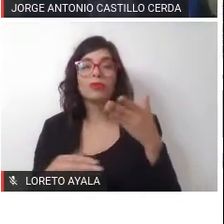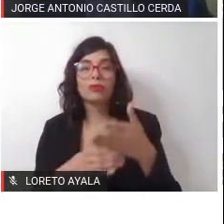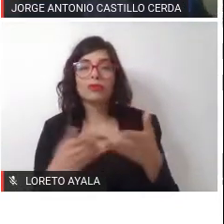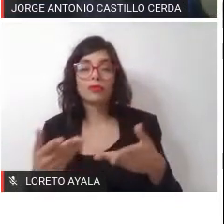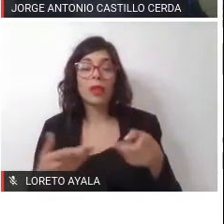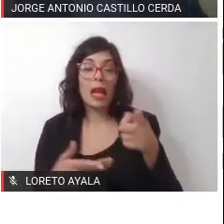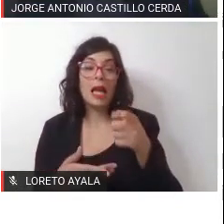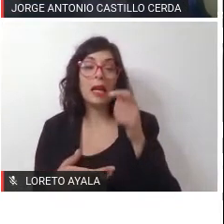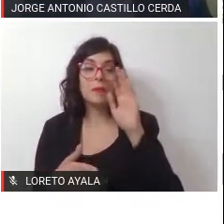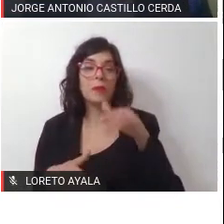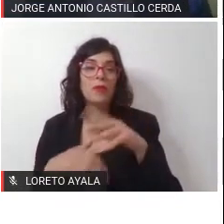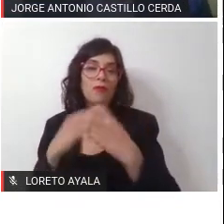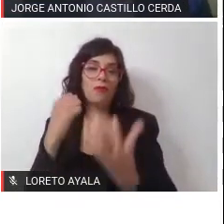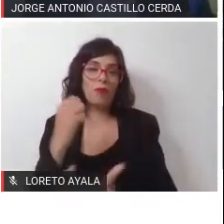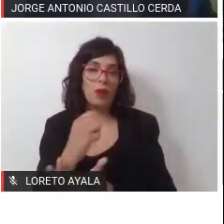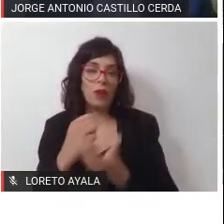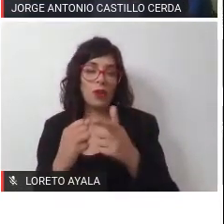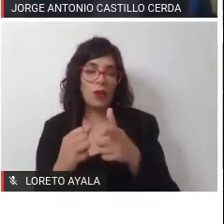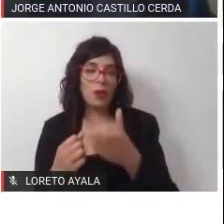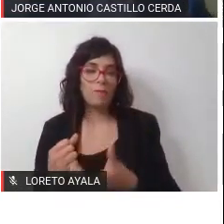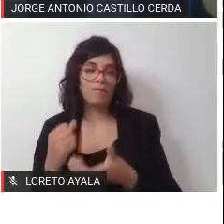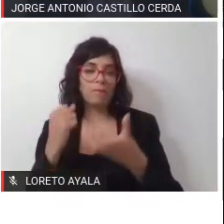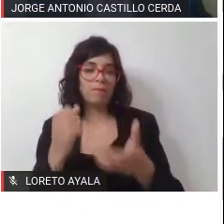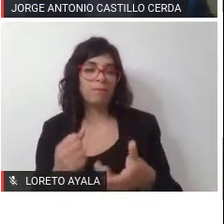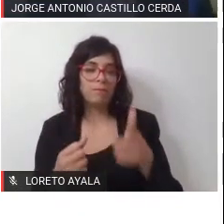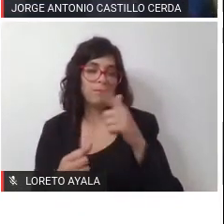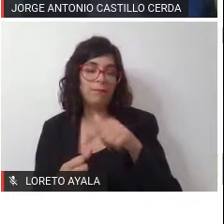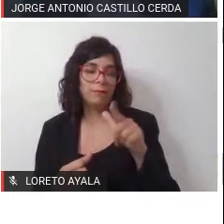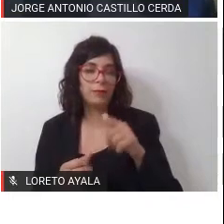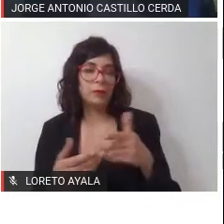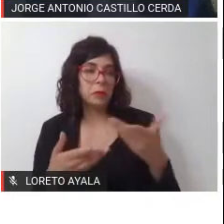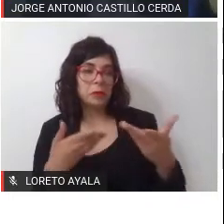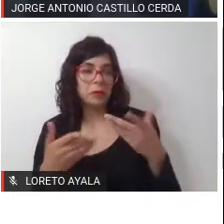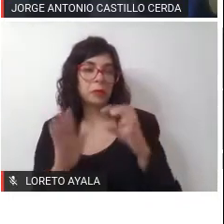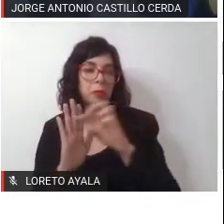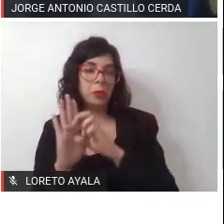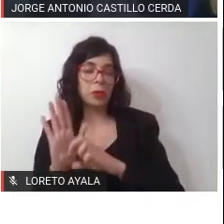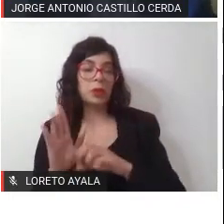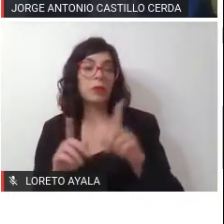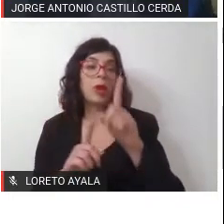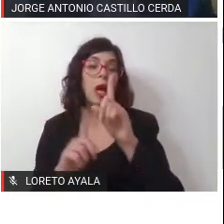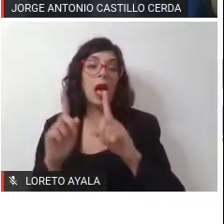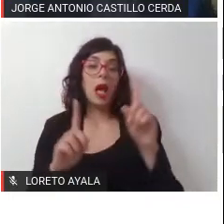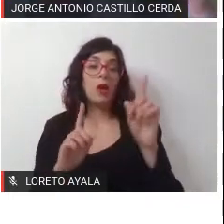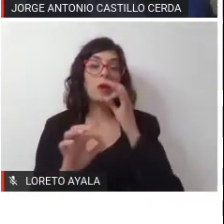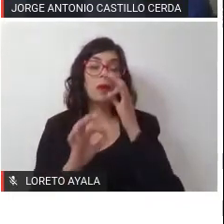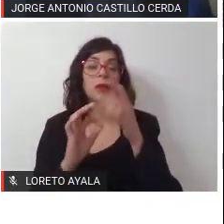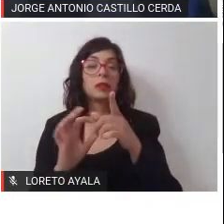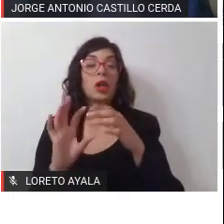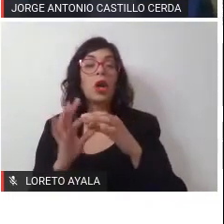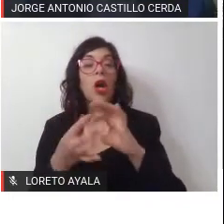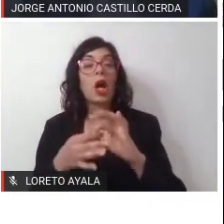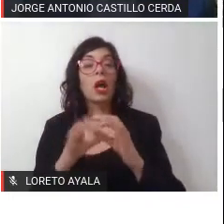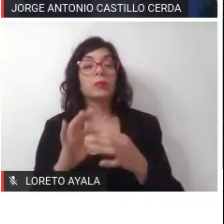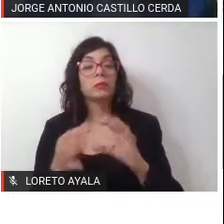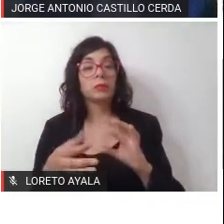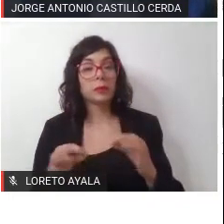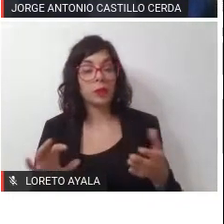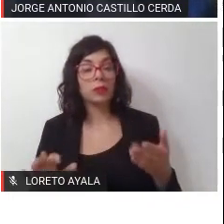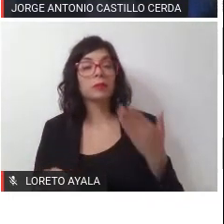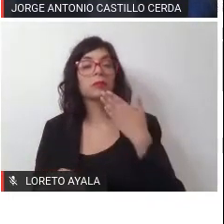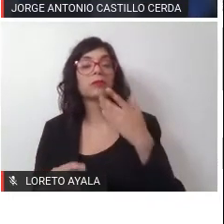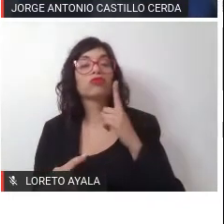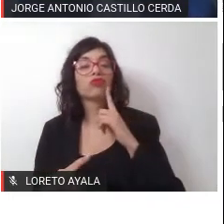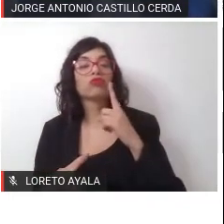aporte para los famosos encuentros de microcentros, algunos les llaman olimpiadas, también tienen otros nombres